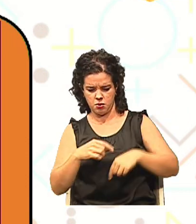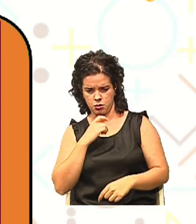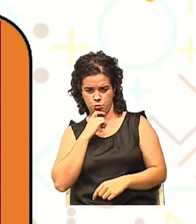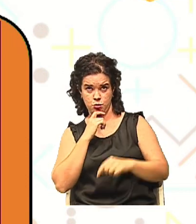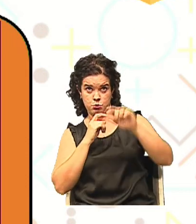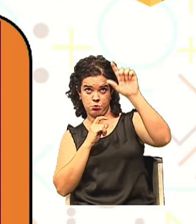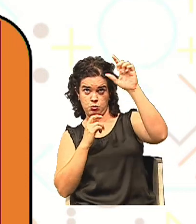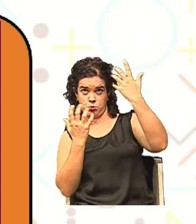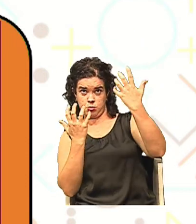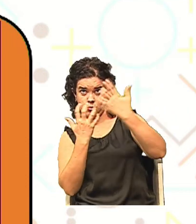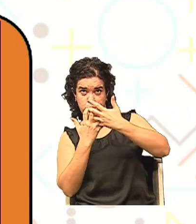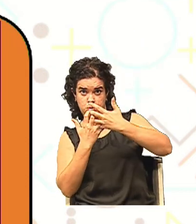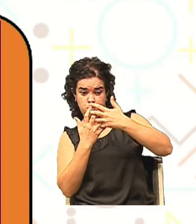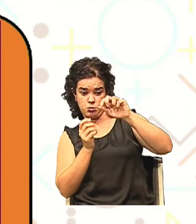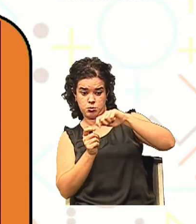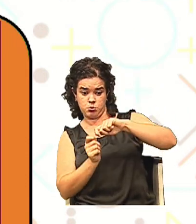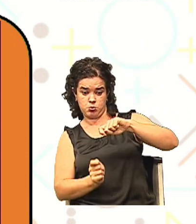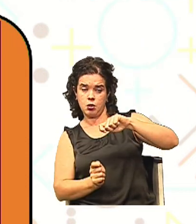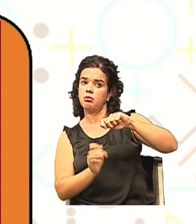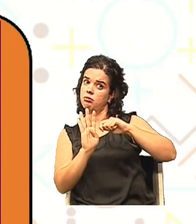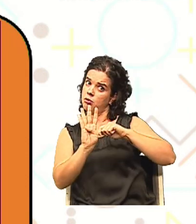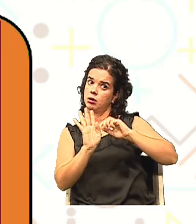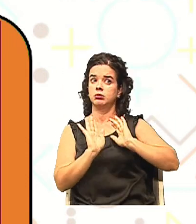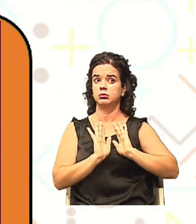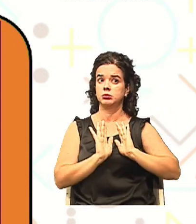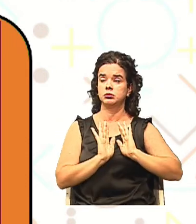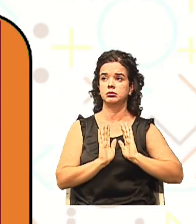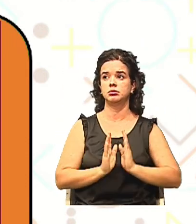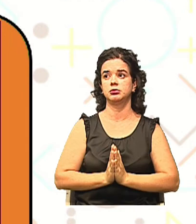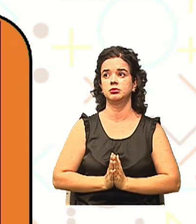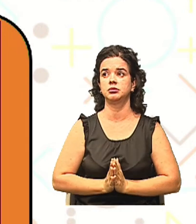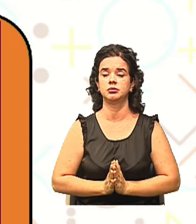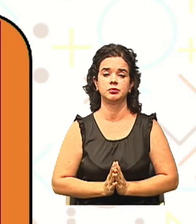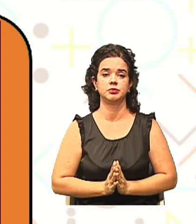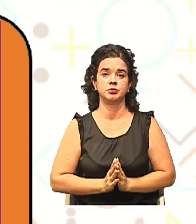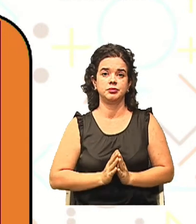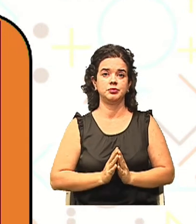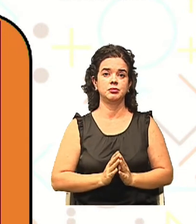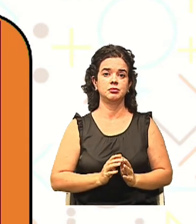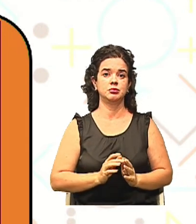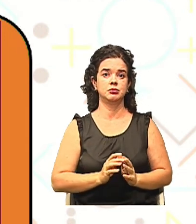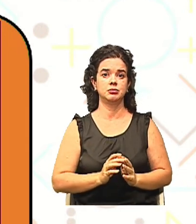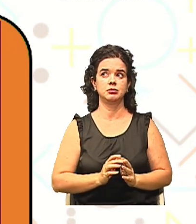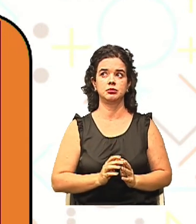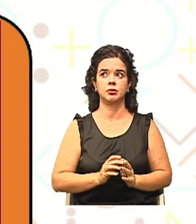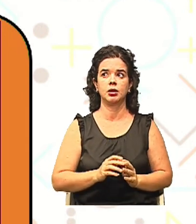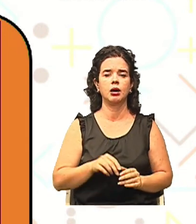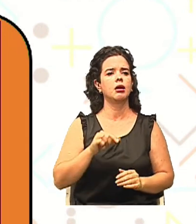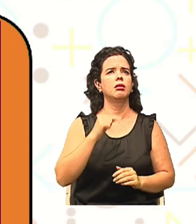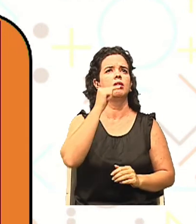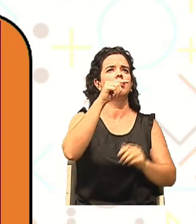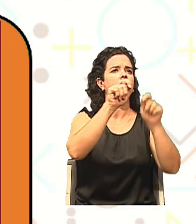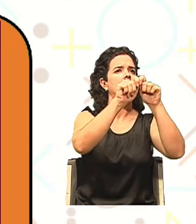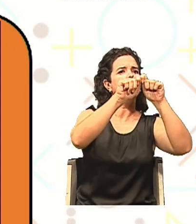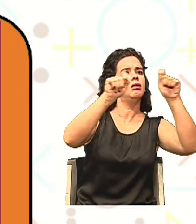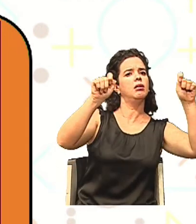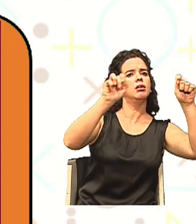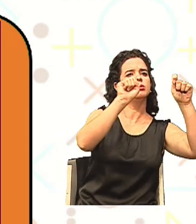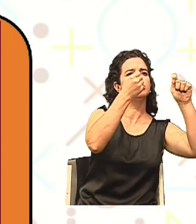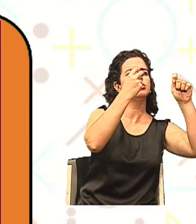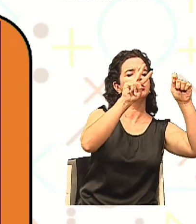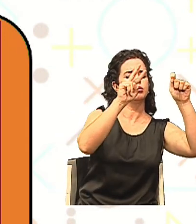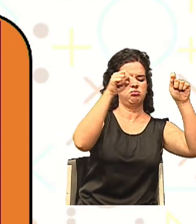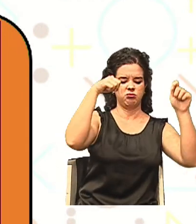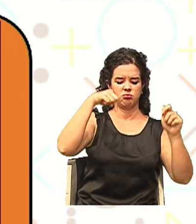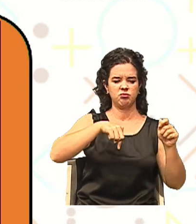el triángulo de abajo. Ok, sería 4, profe. Con el que mide 4. Y el lado que mide 12 lo vamos a